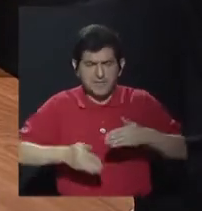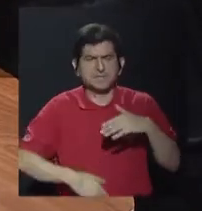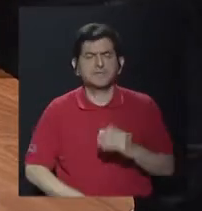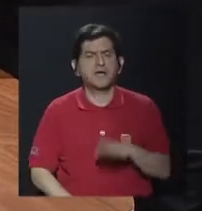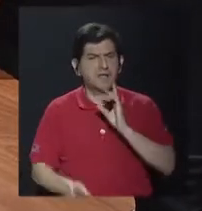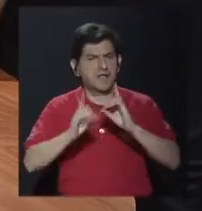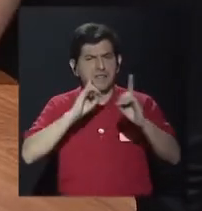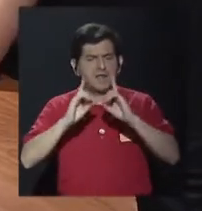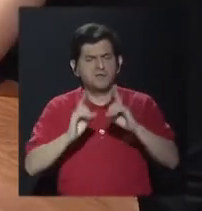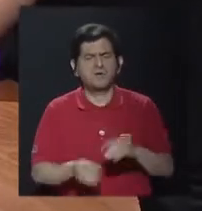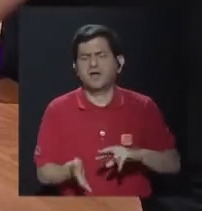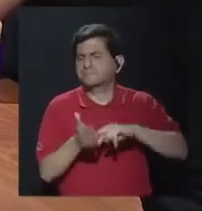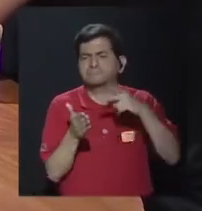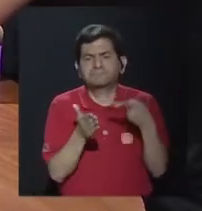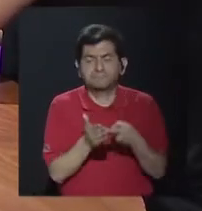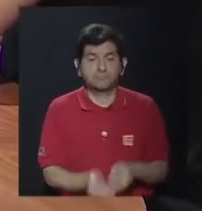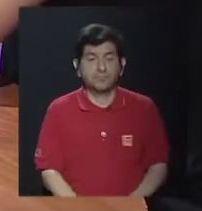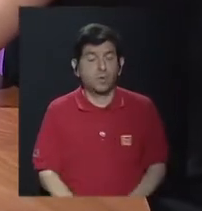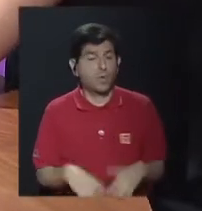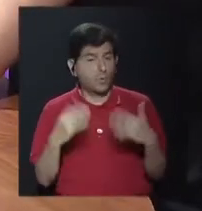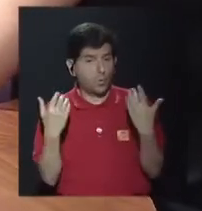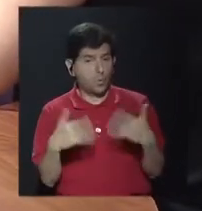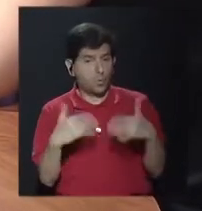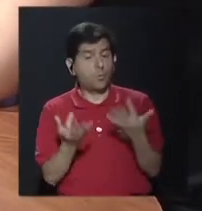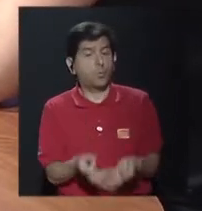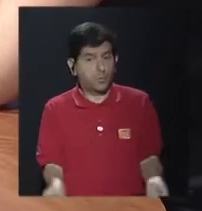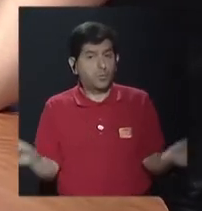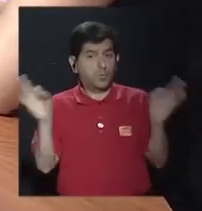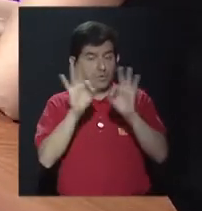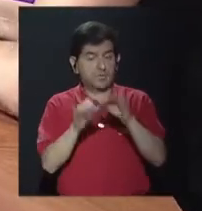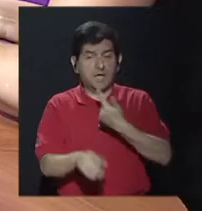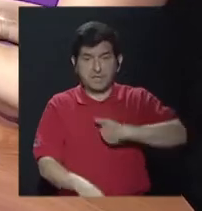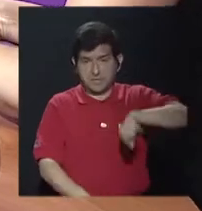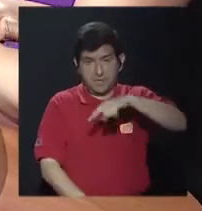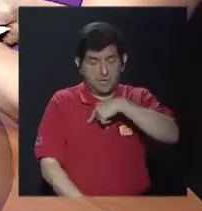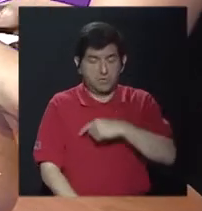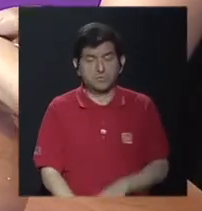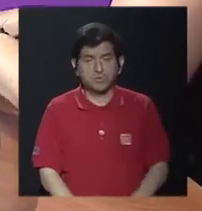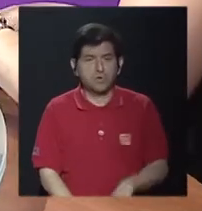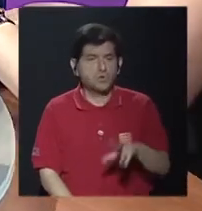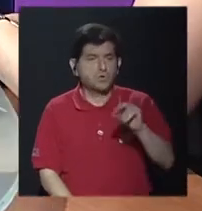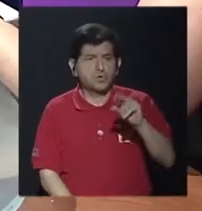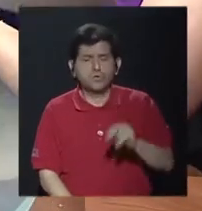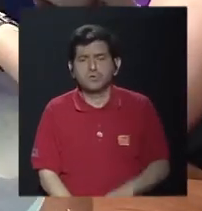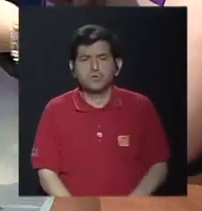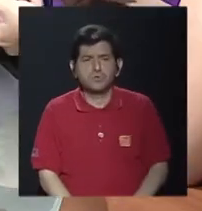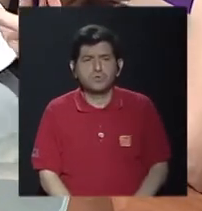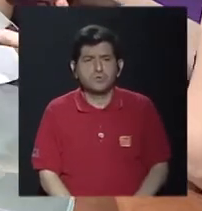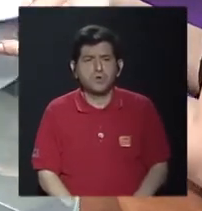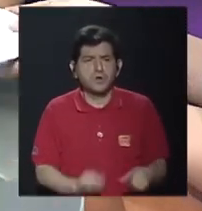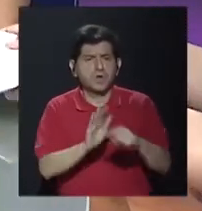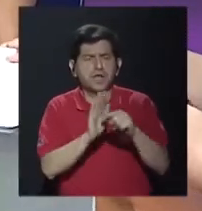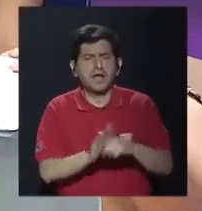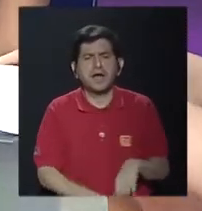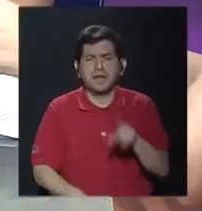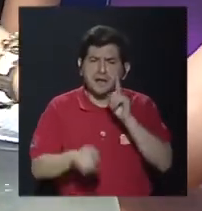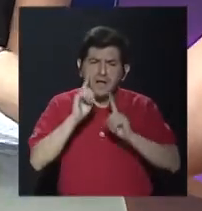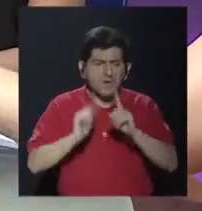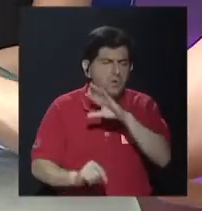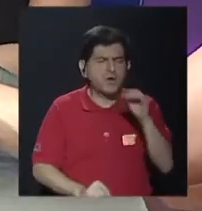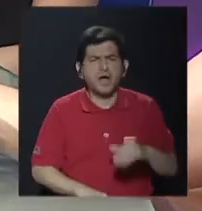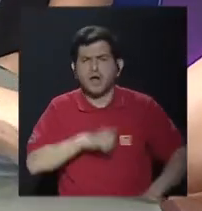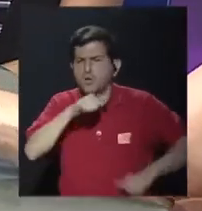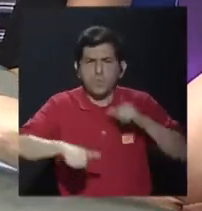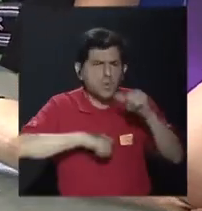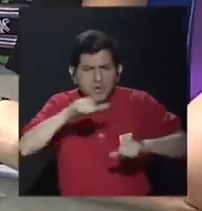más rico porque en general no nos negamos a llorar, ni nos negamos a pelearnos, ni nos negamos a